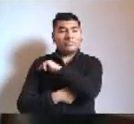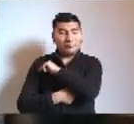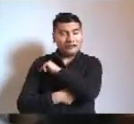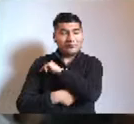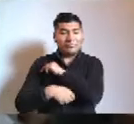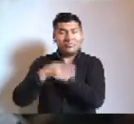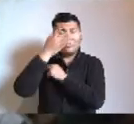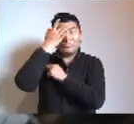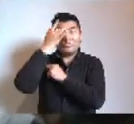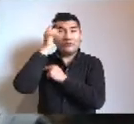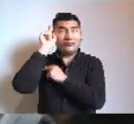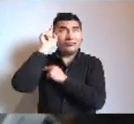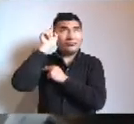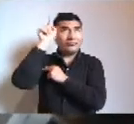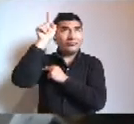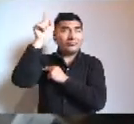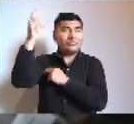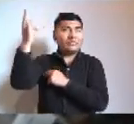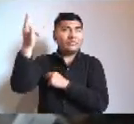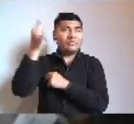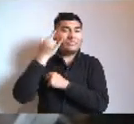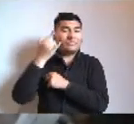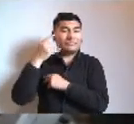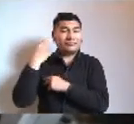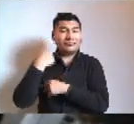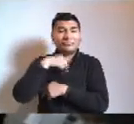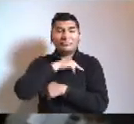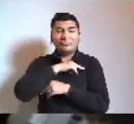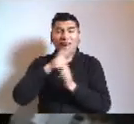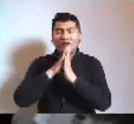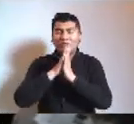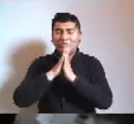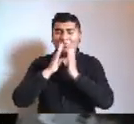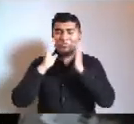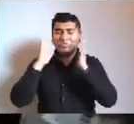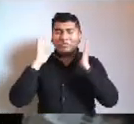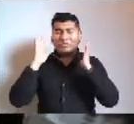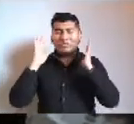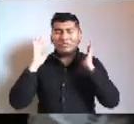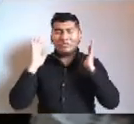ayudas, porque nos quieres